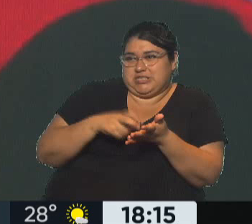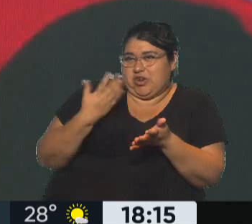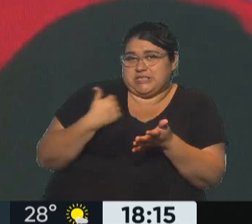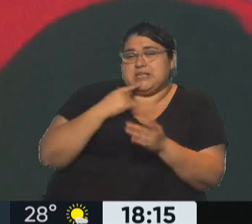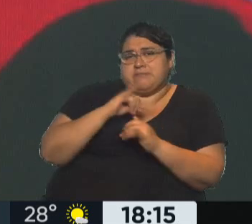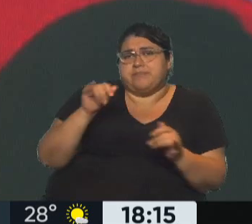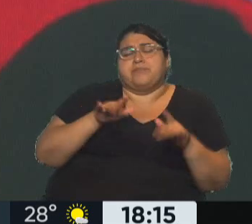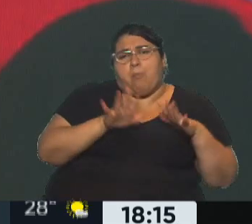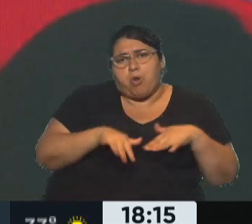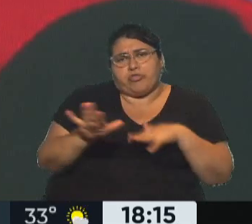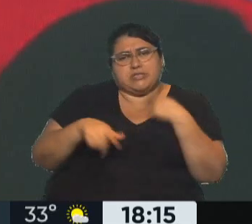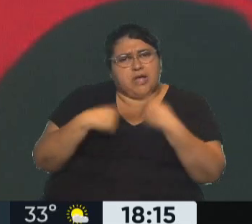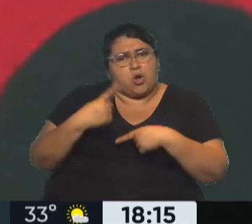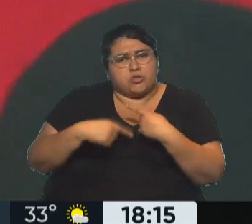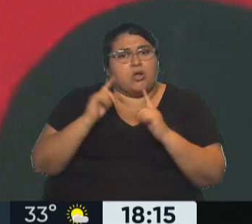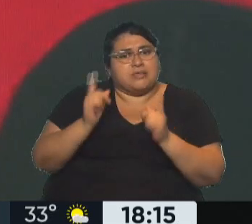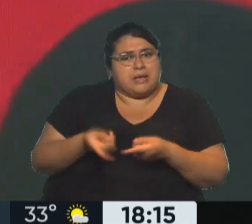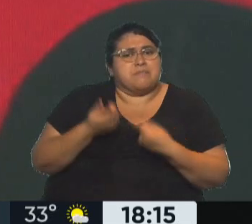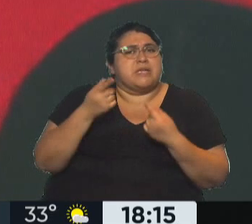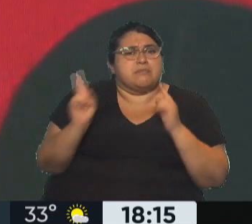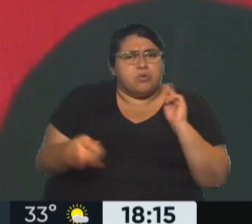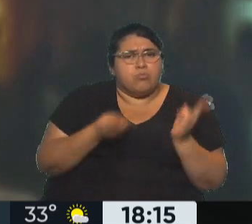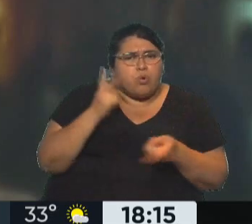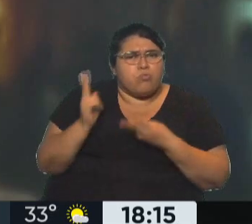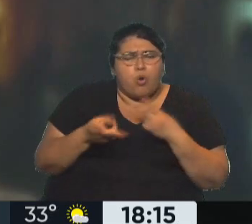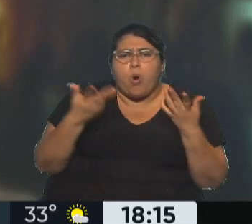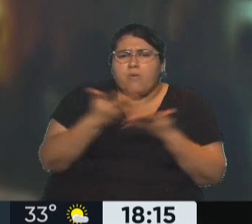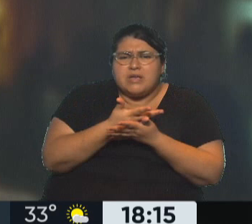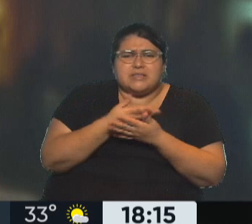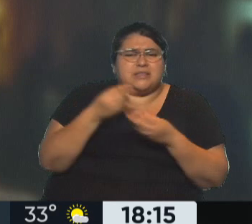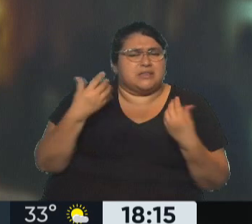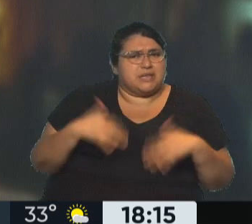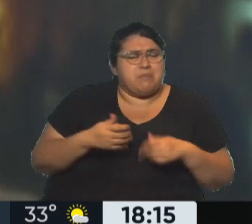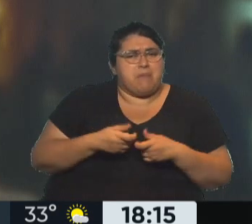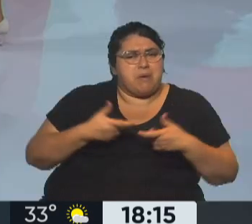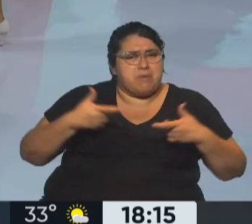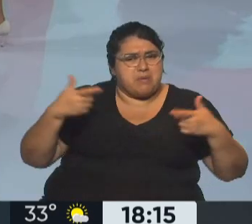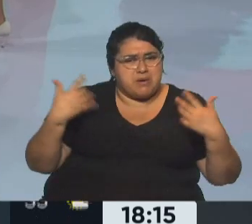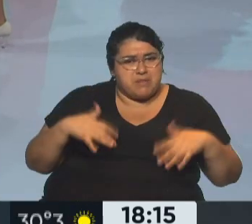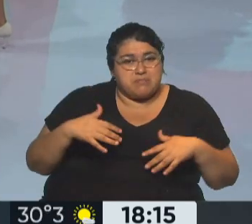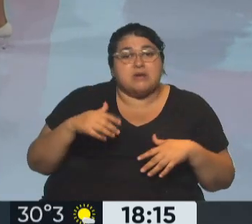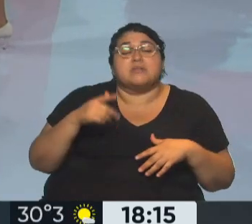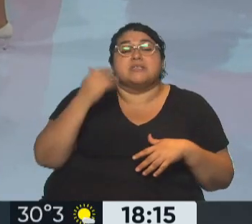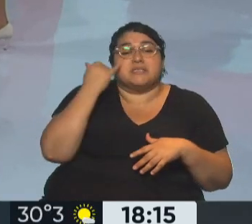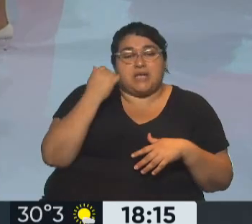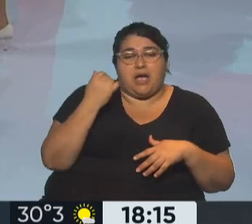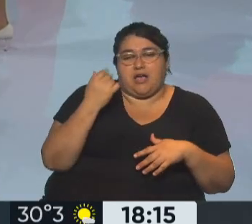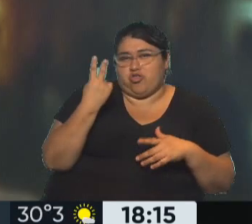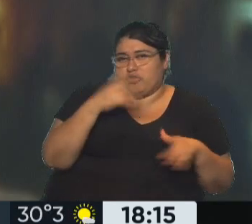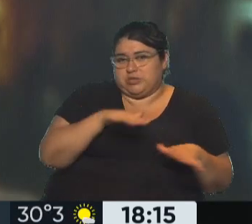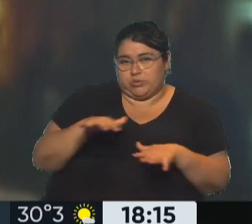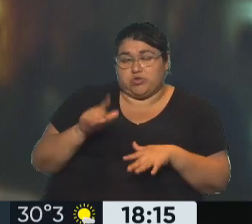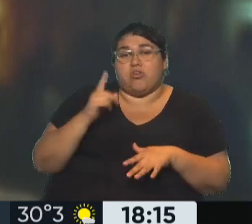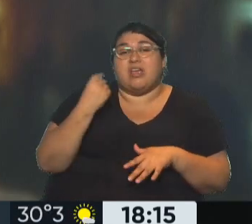Continúan las protestas y además continúa aumentando el número de víctimas, ¿no? Exactamente, Diana. ¿En qué situación está ahora Perú? Las dos cosas, ¿no? Por un